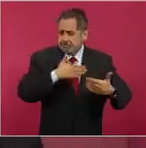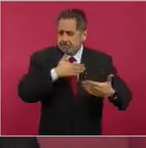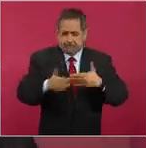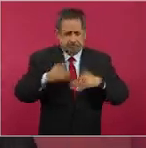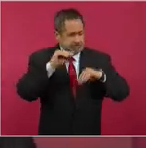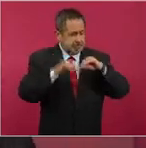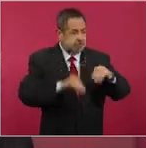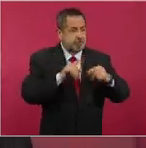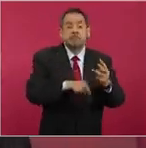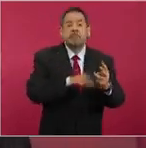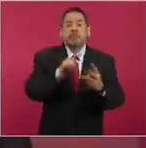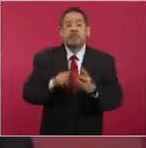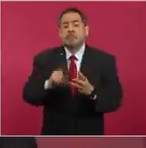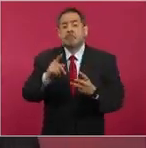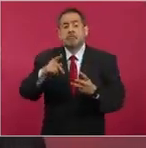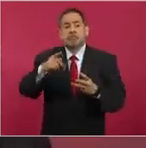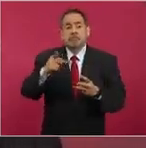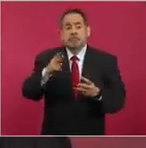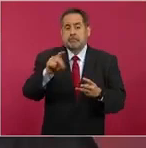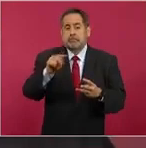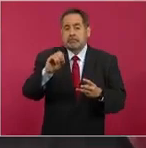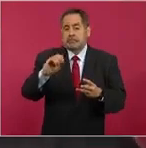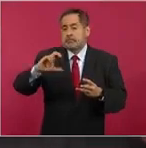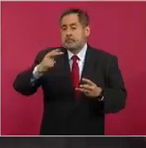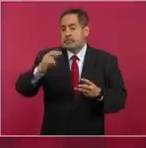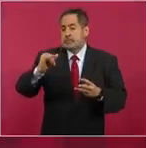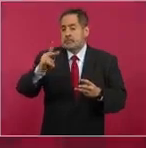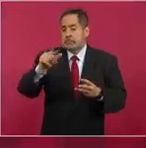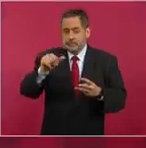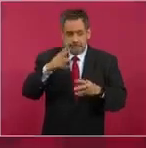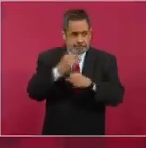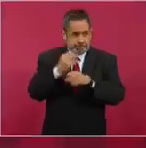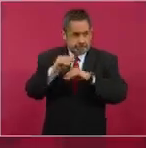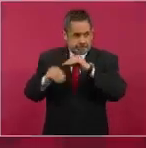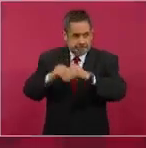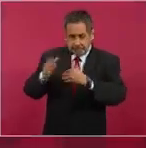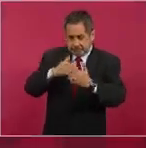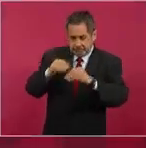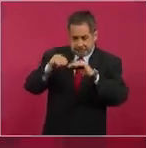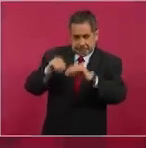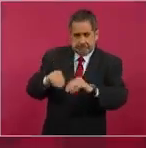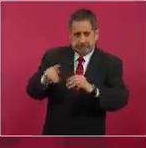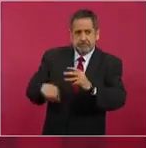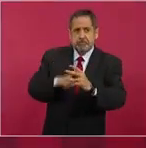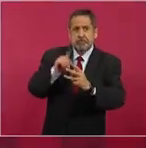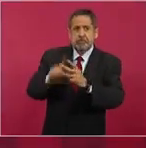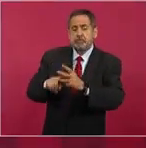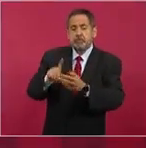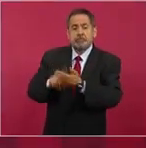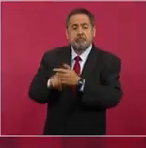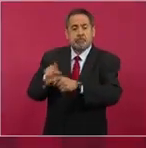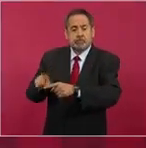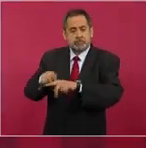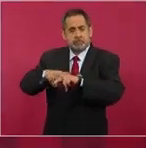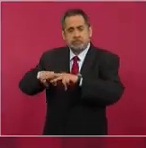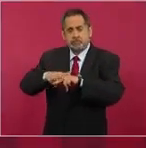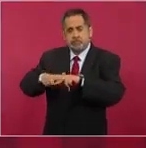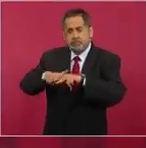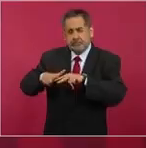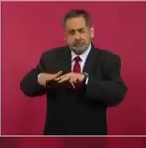Puerto Chiapas, se va a modernizar la vía del